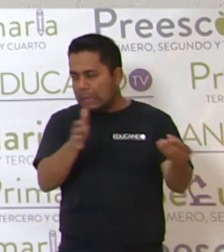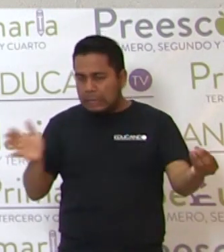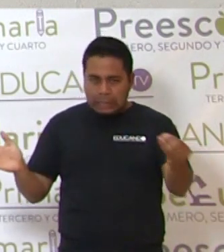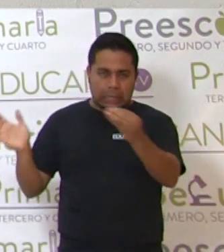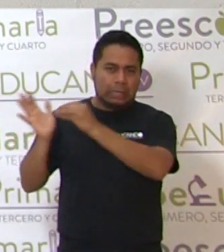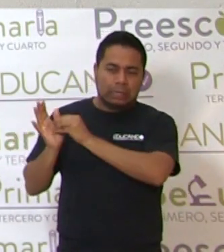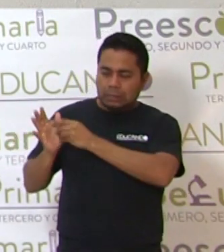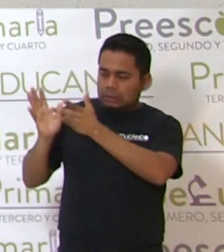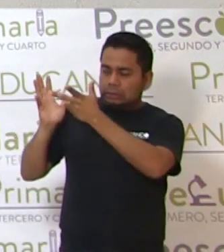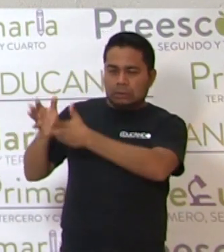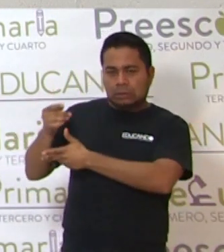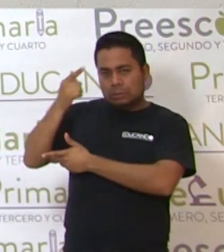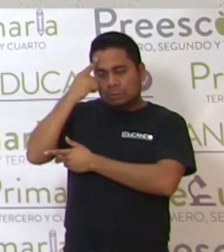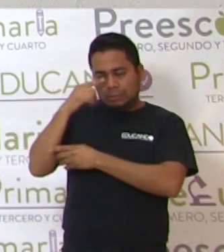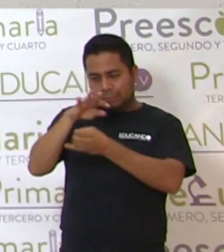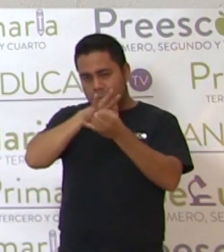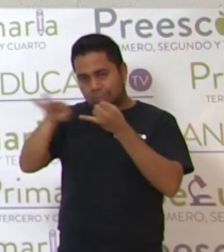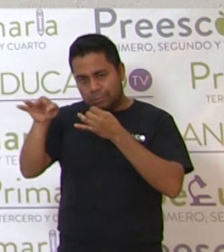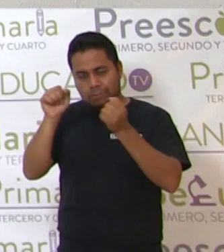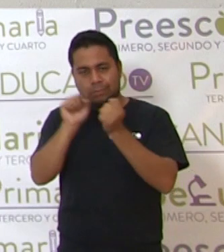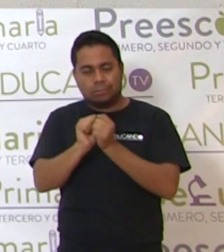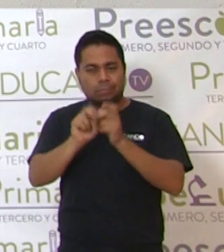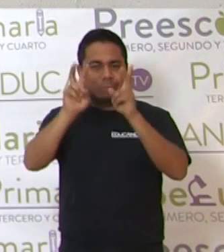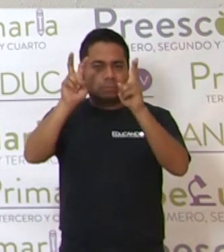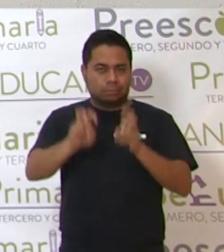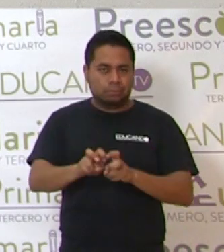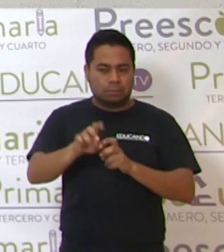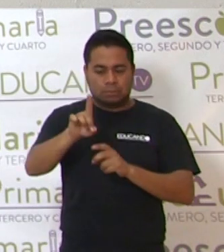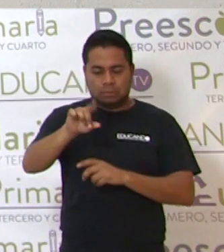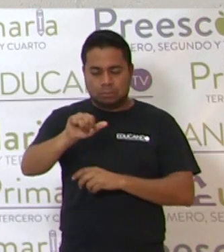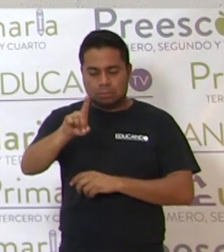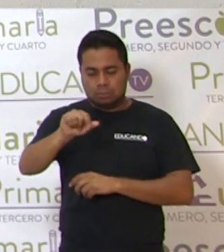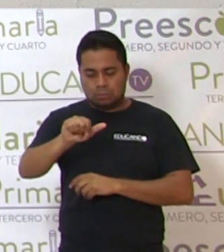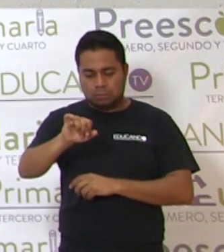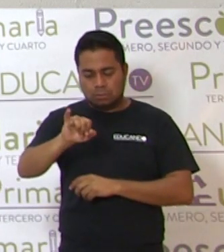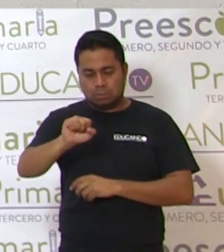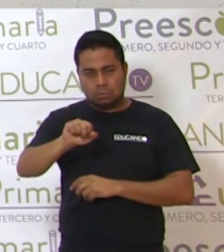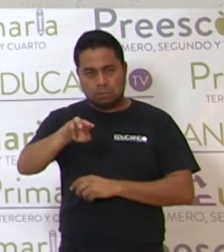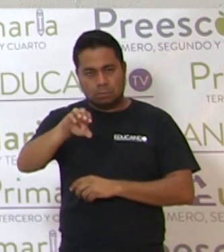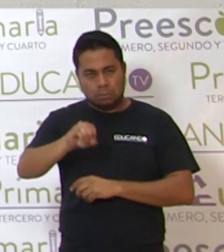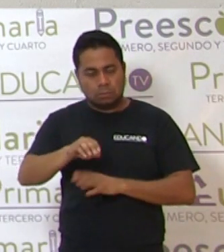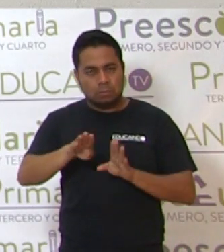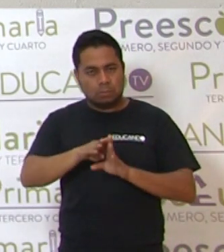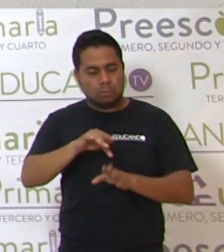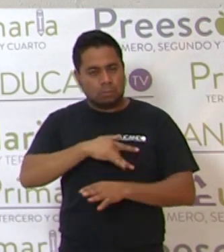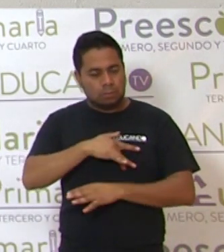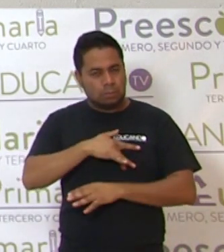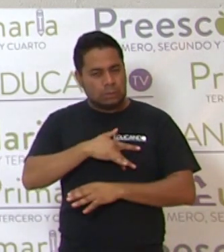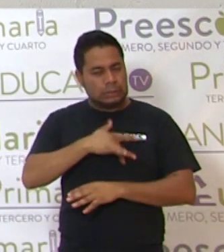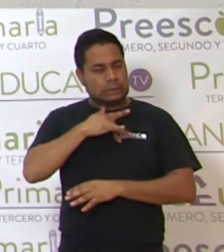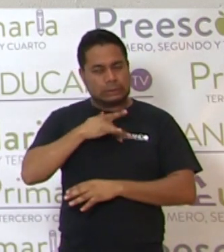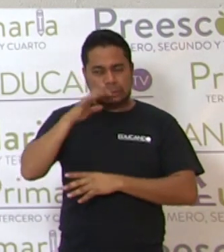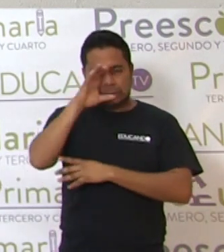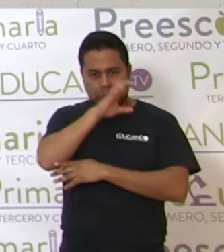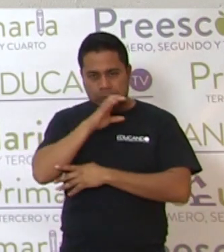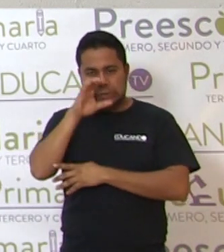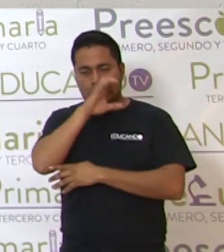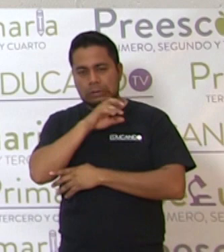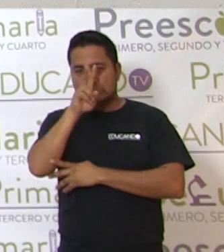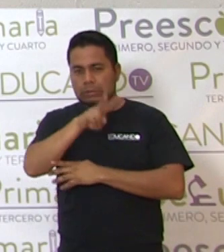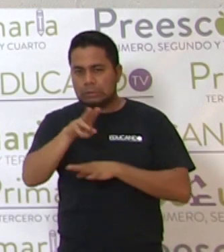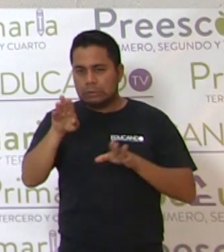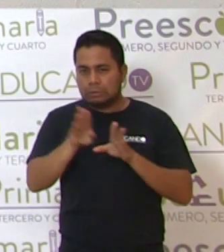Para terminar con un tema, el dadaísmo, que la verdad sí se me hace algo muy curioso, es